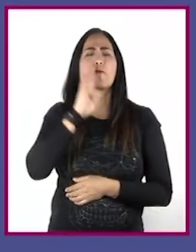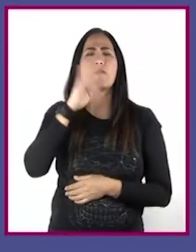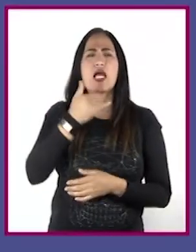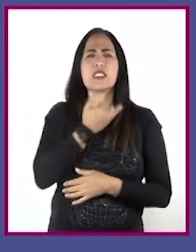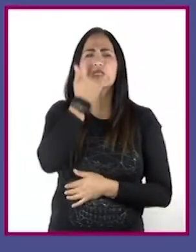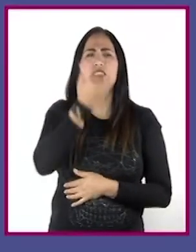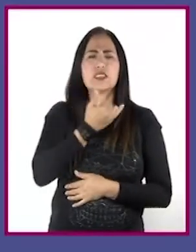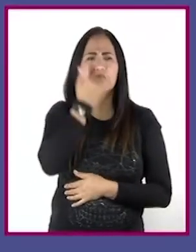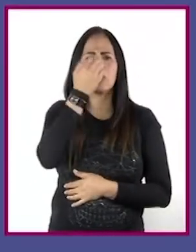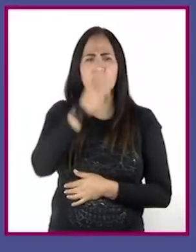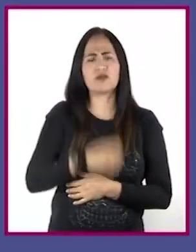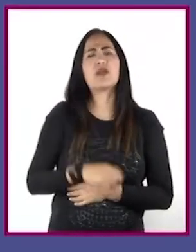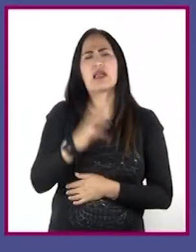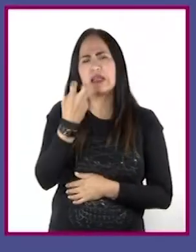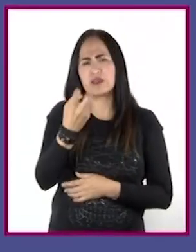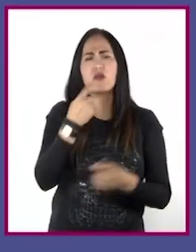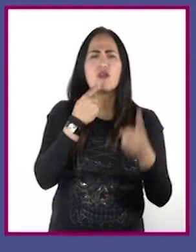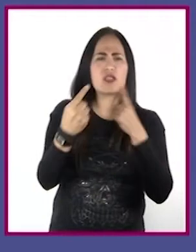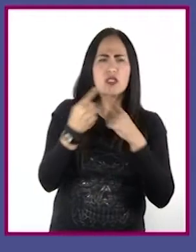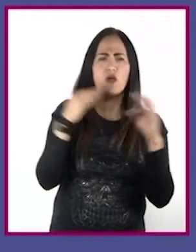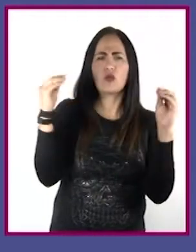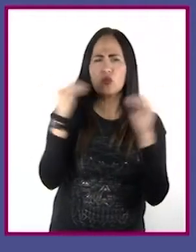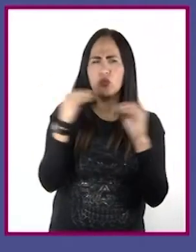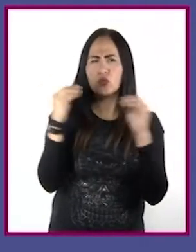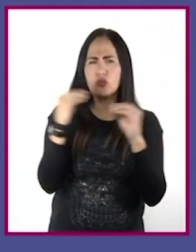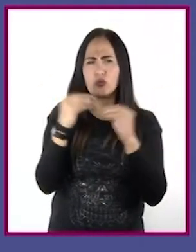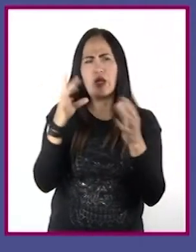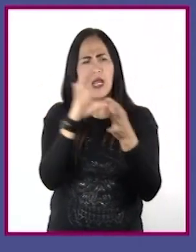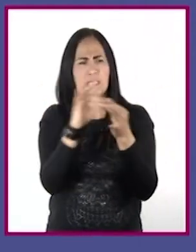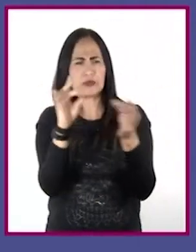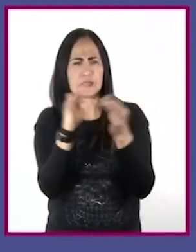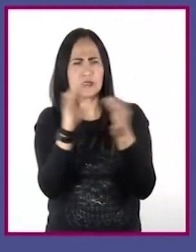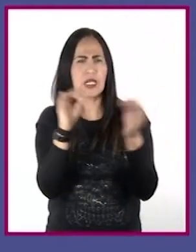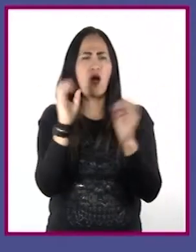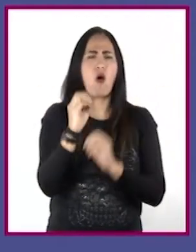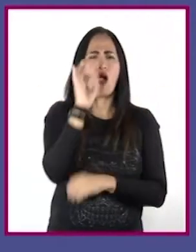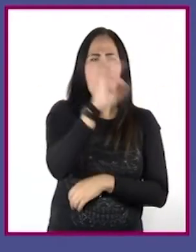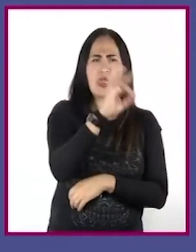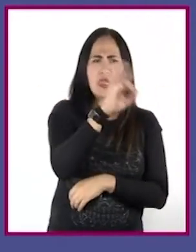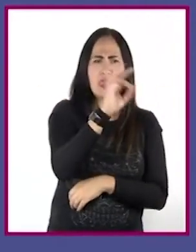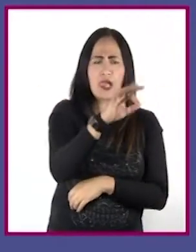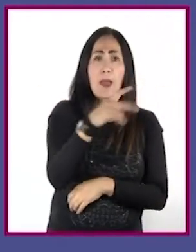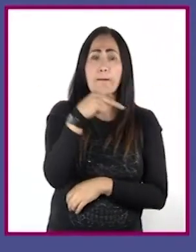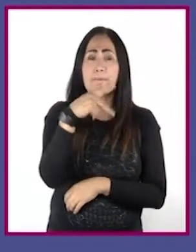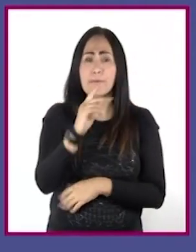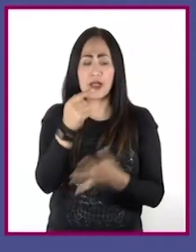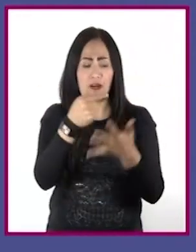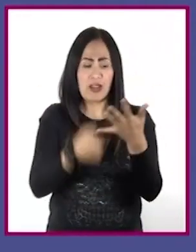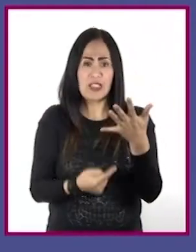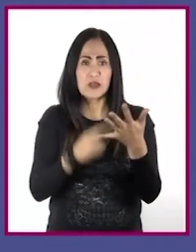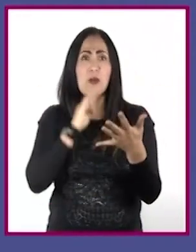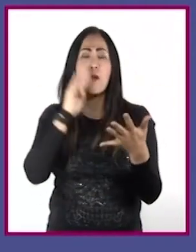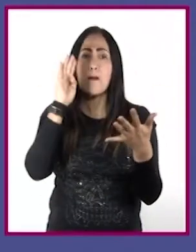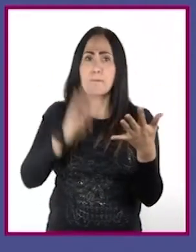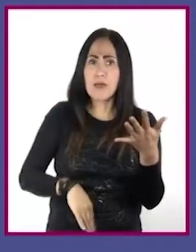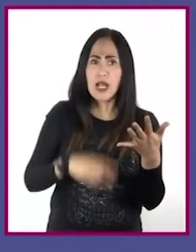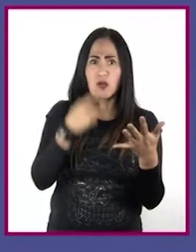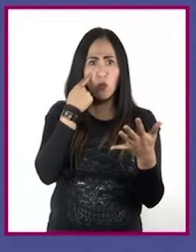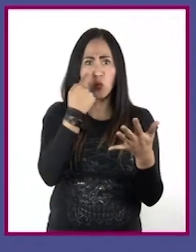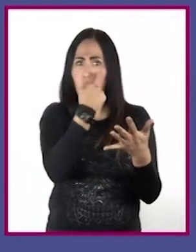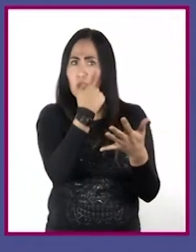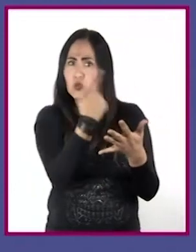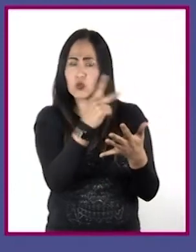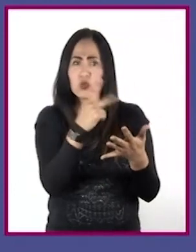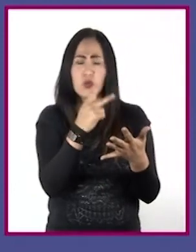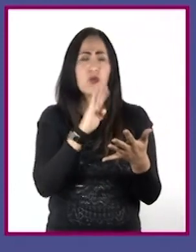puede discutir, se puede argumentar, se puede tratar de convencer, pero no se puede considerar erróneo un punto de vista